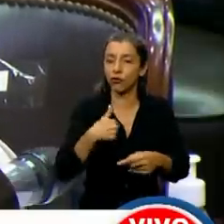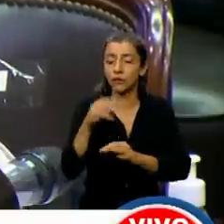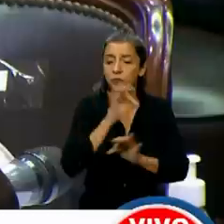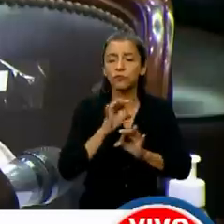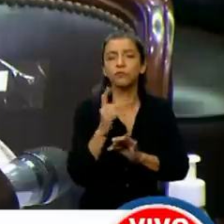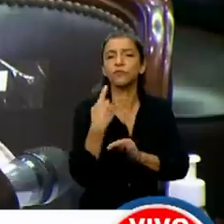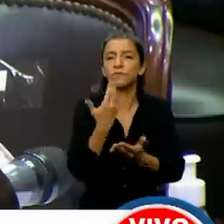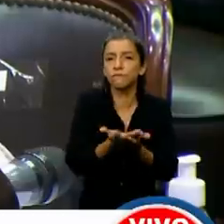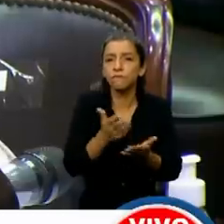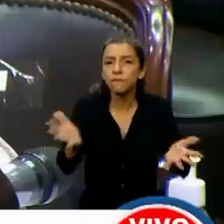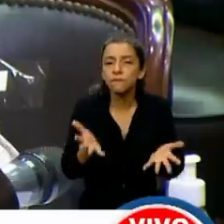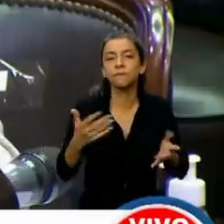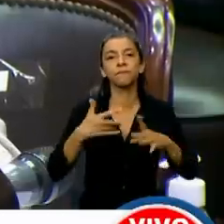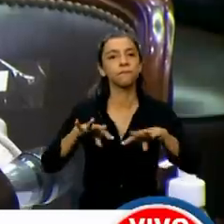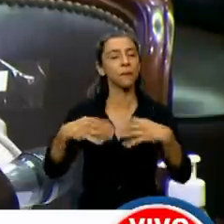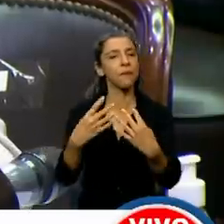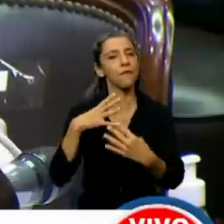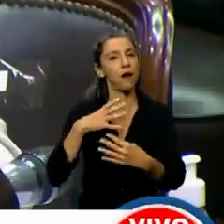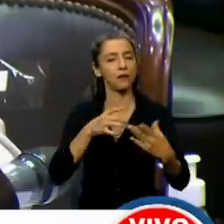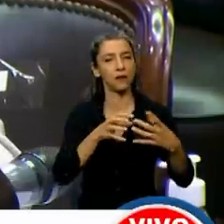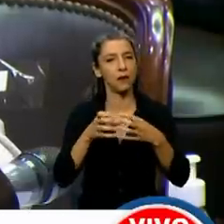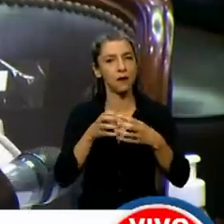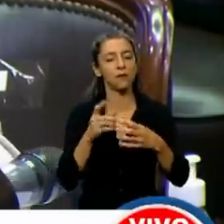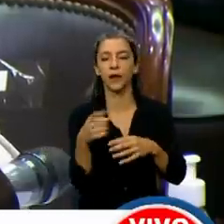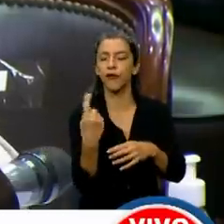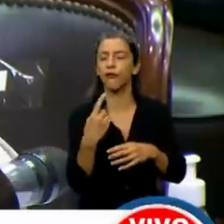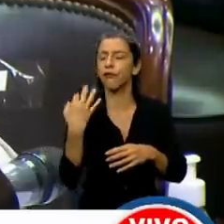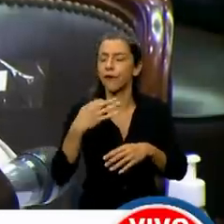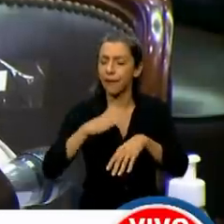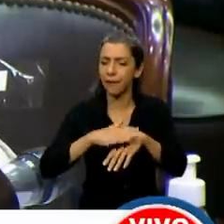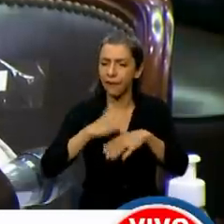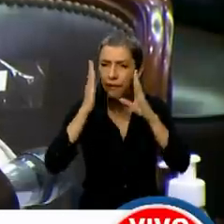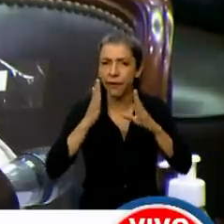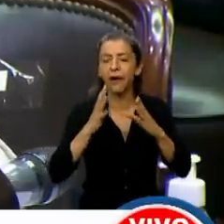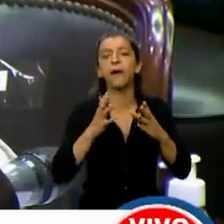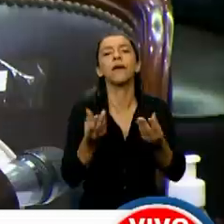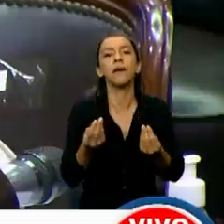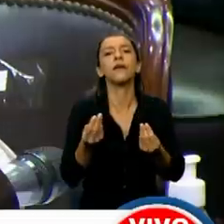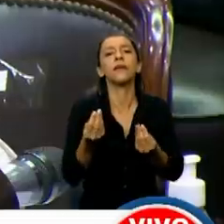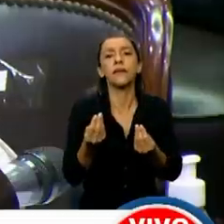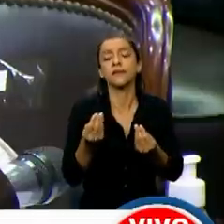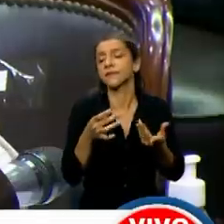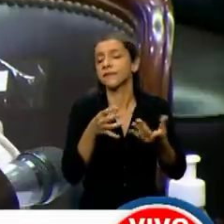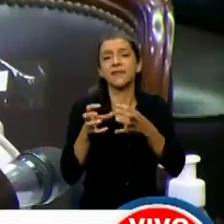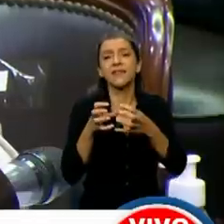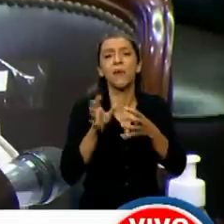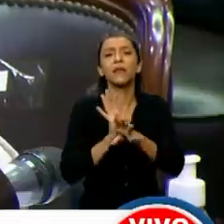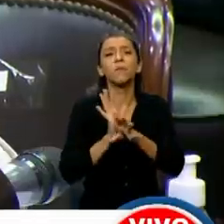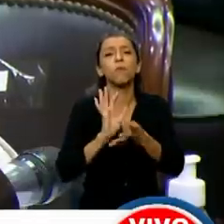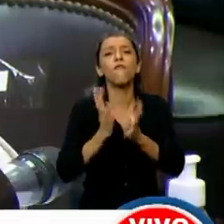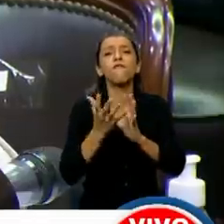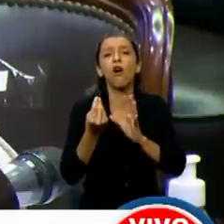tiene que reconocer y que tiene que comprometerse porque tiene que ver con el modo en que debatimos el mal modo en el que